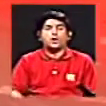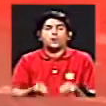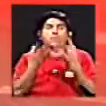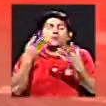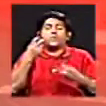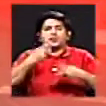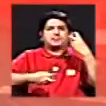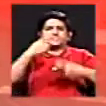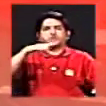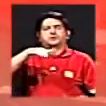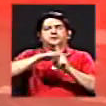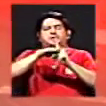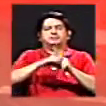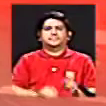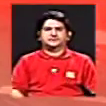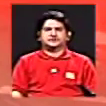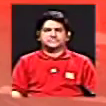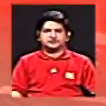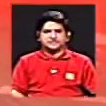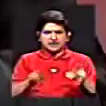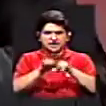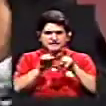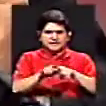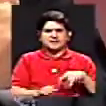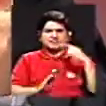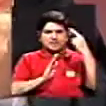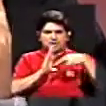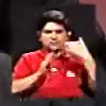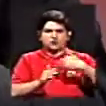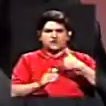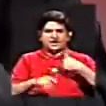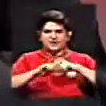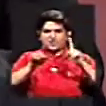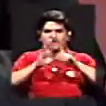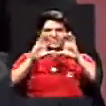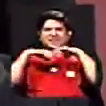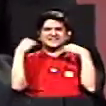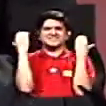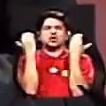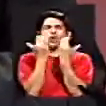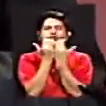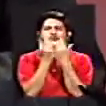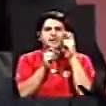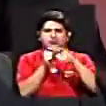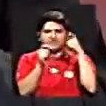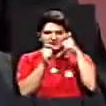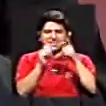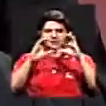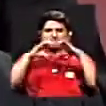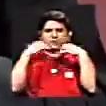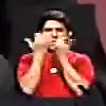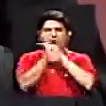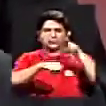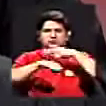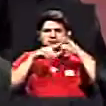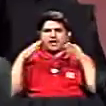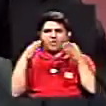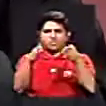de problemas. Y ha habido, digamos, el papel jugado por los consejos, en este caso específico del Consejo Nacional de Vialidad,